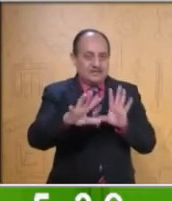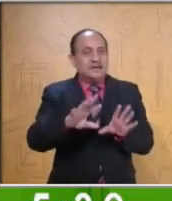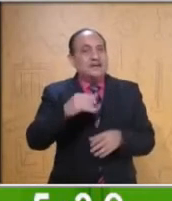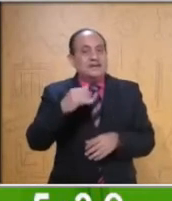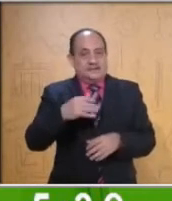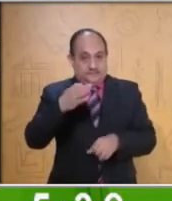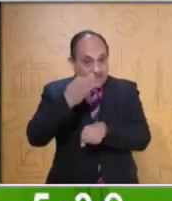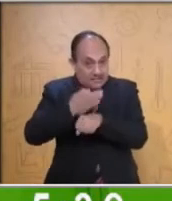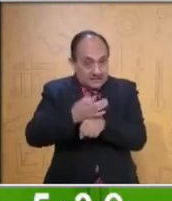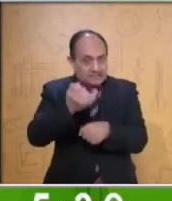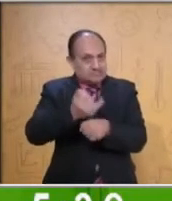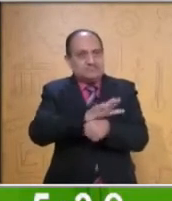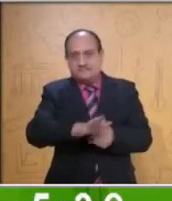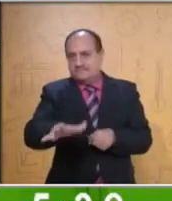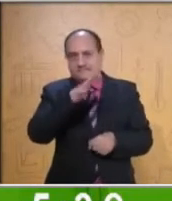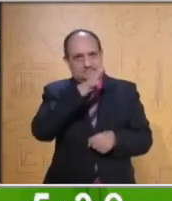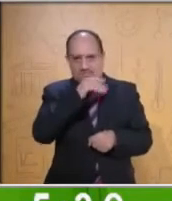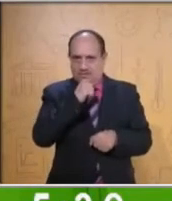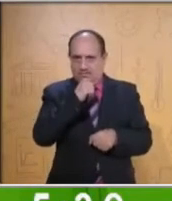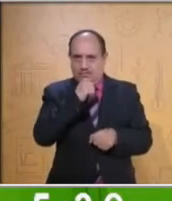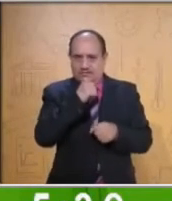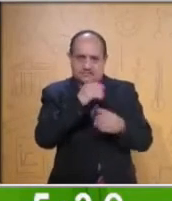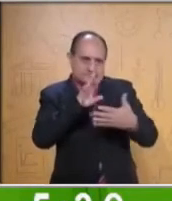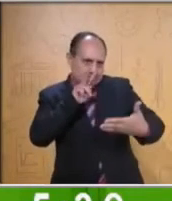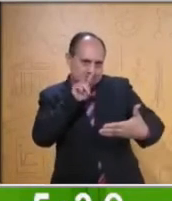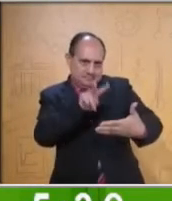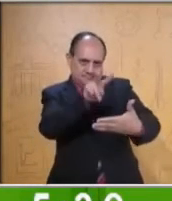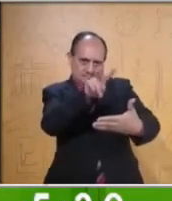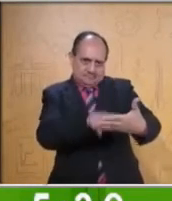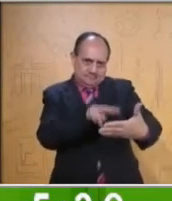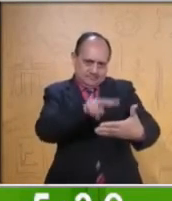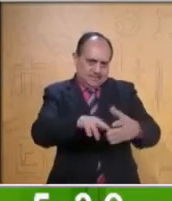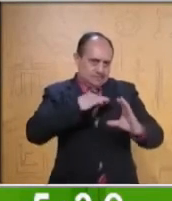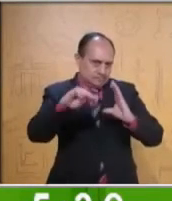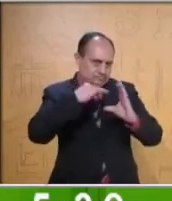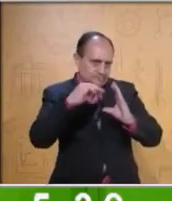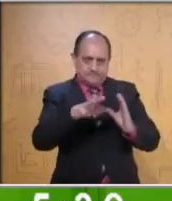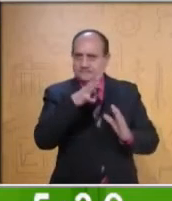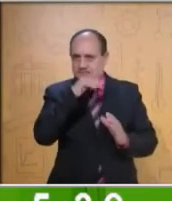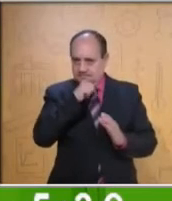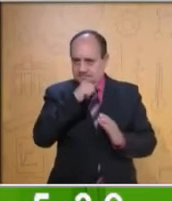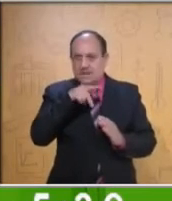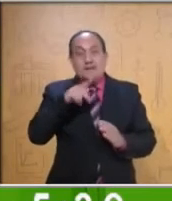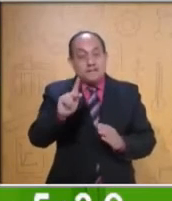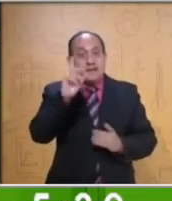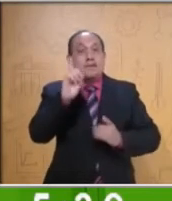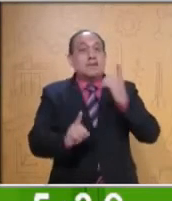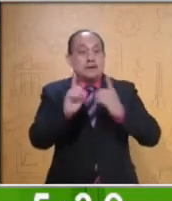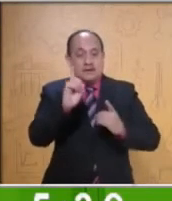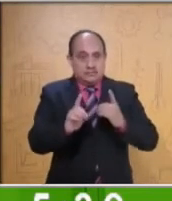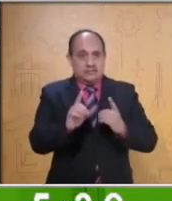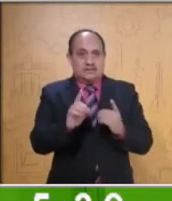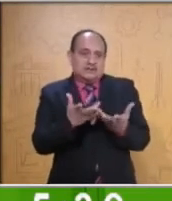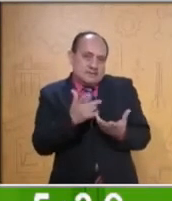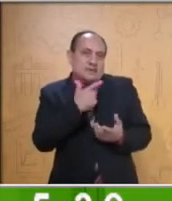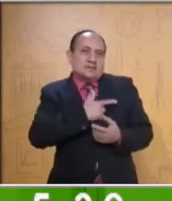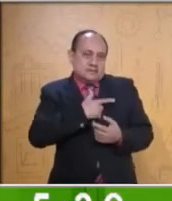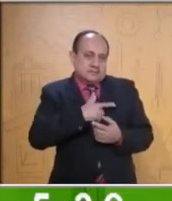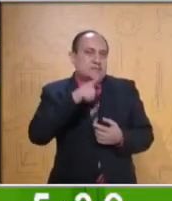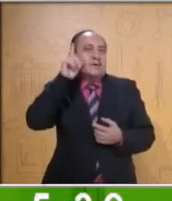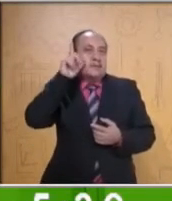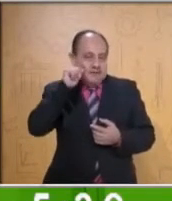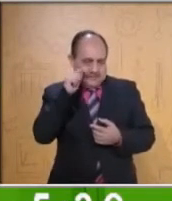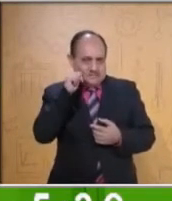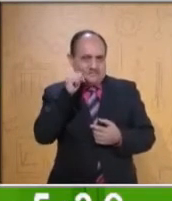imposible que yo pudiera estar ahí organizándome para poder contestar. Pero si tienen duda, con todo gusto nosotros podemos